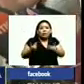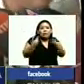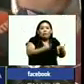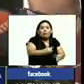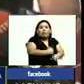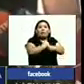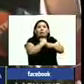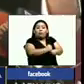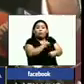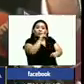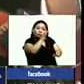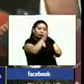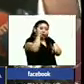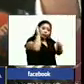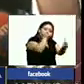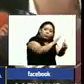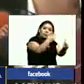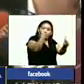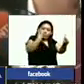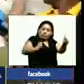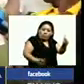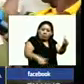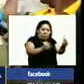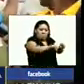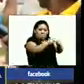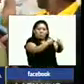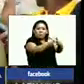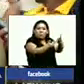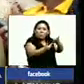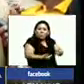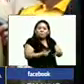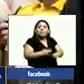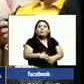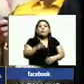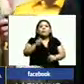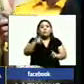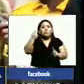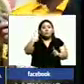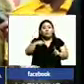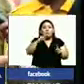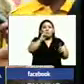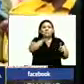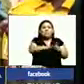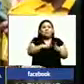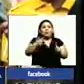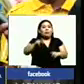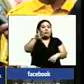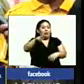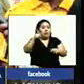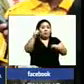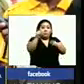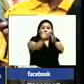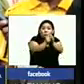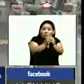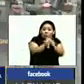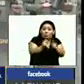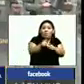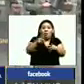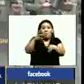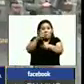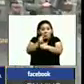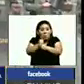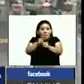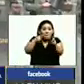garantía A su respeto A la condición humana Vulnerándole Todos sus derechos A González Le fueron imputados Tres cargos militares Ataque al